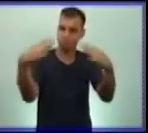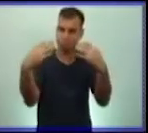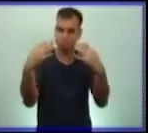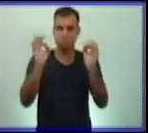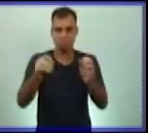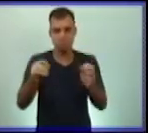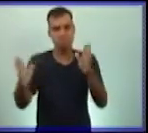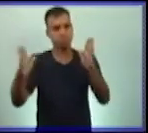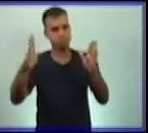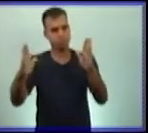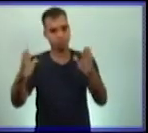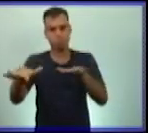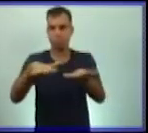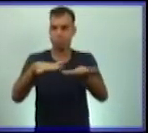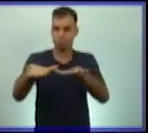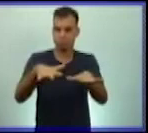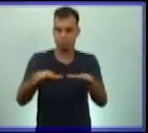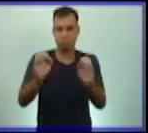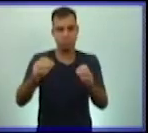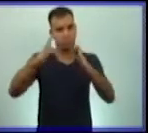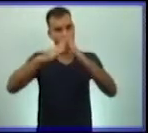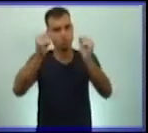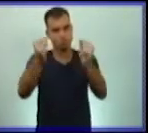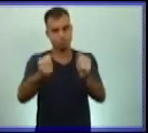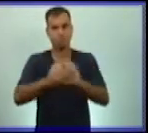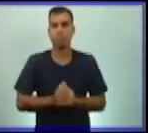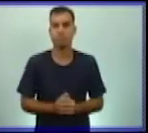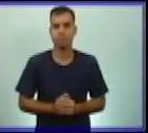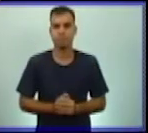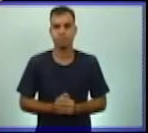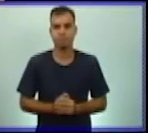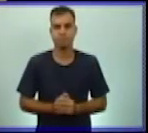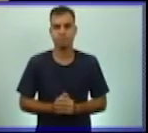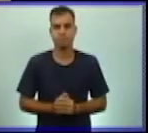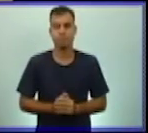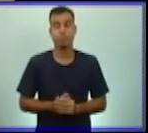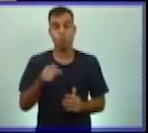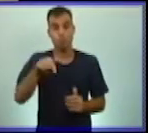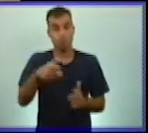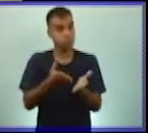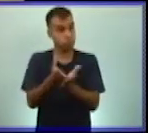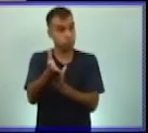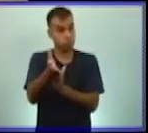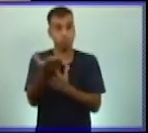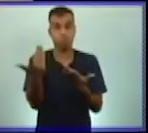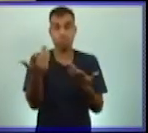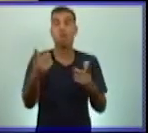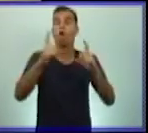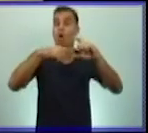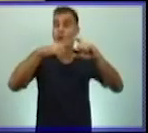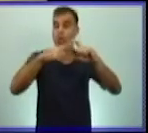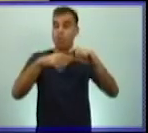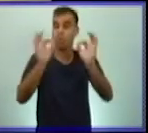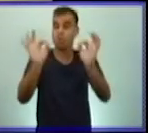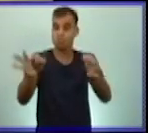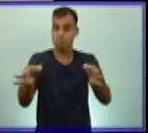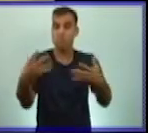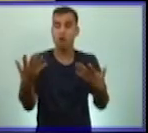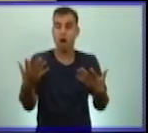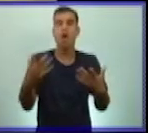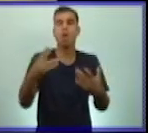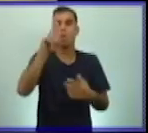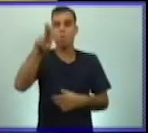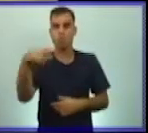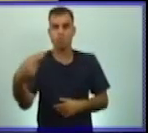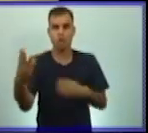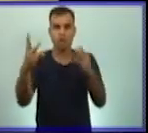de preparación en sus hogares. Hoy vamos a continuar sistematizando contenidos relacionados con la unidad número